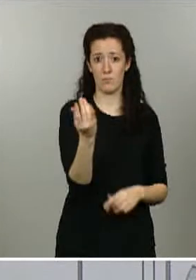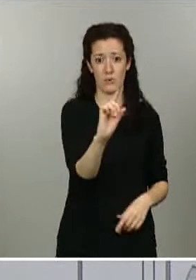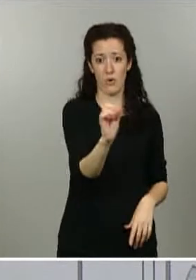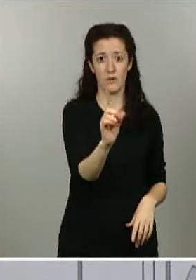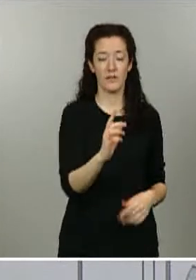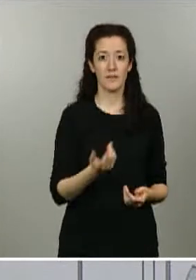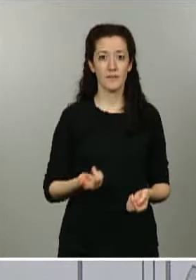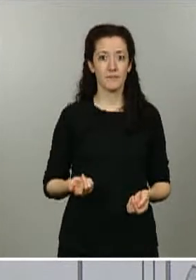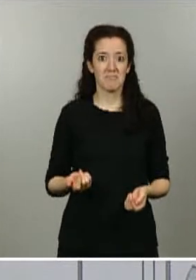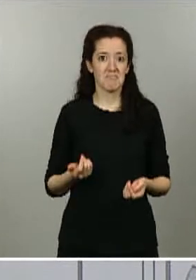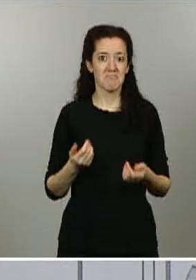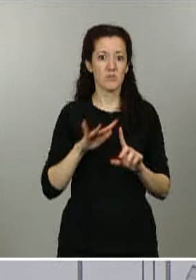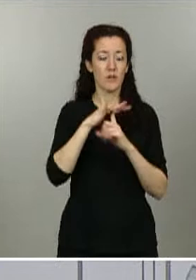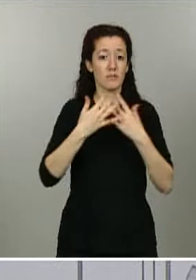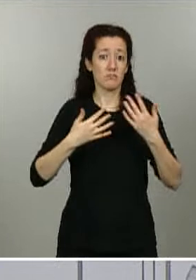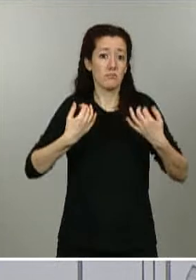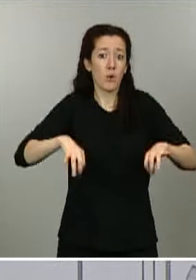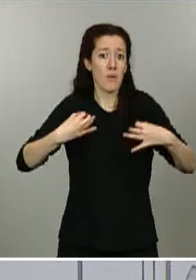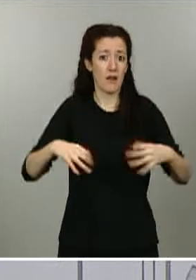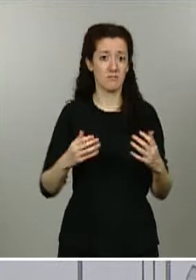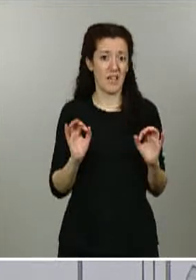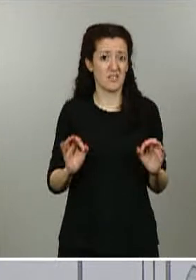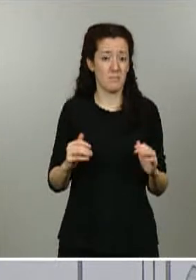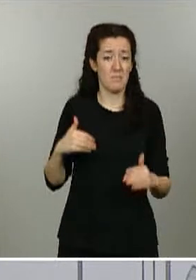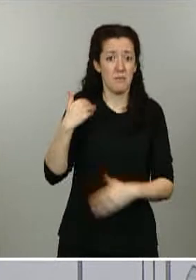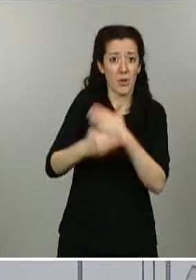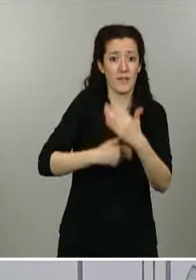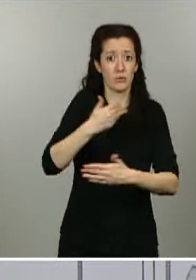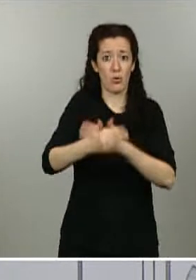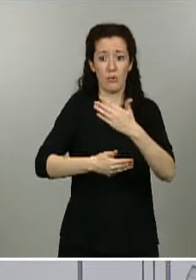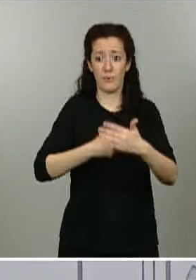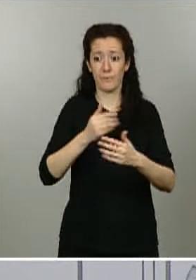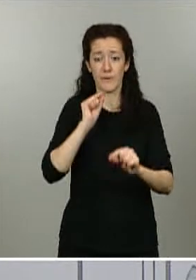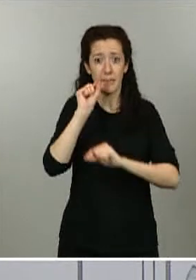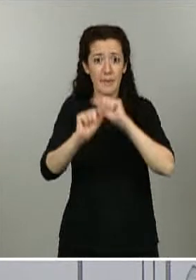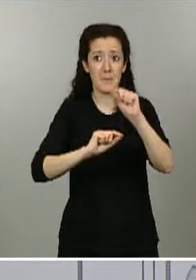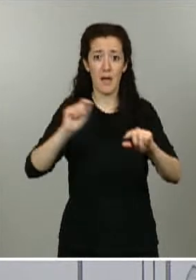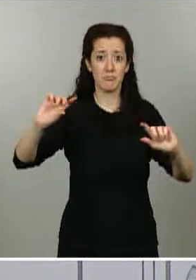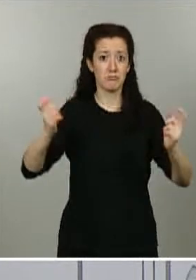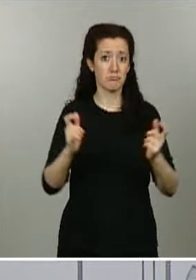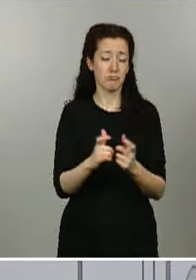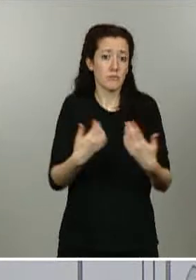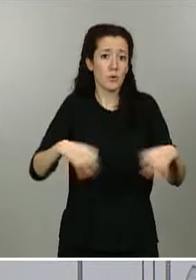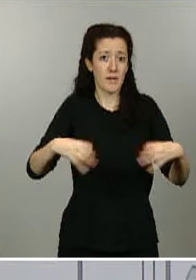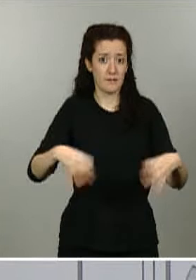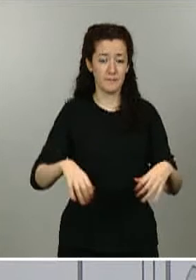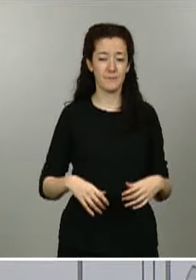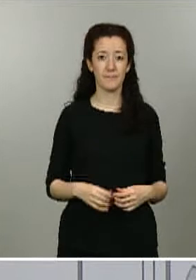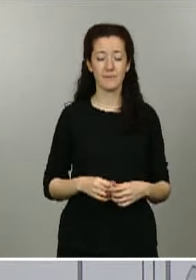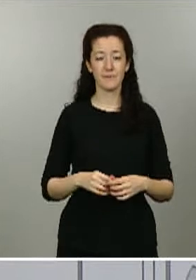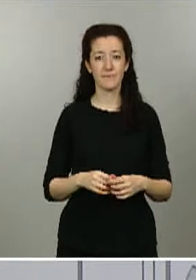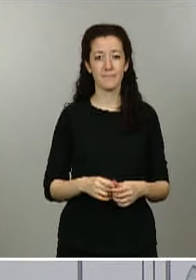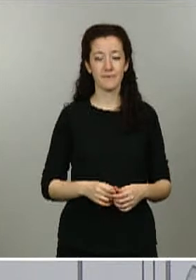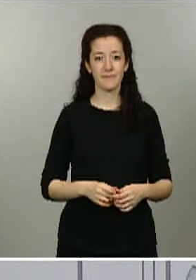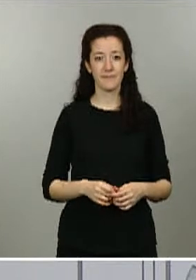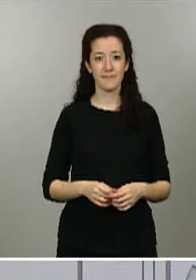las habituales en el proceso de descenso de la transmisión en la epidemia. Sí que hay algunos indicadores que hemos